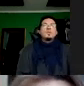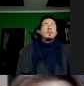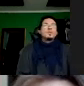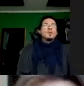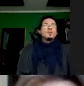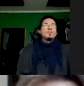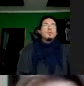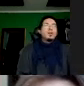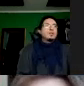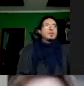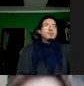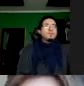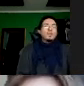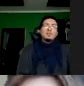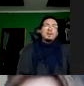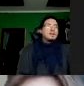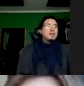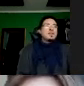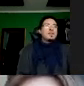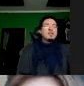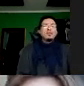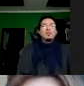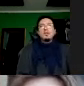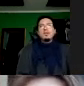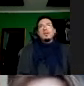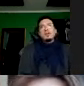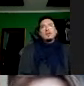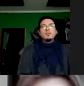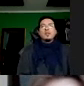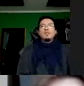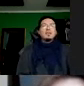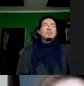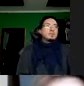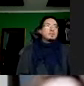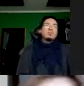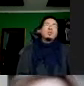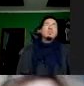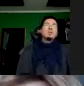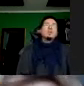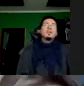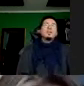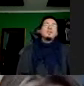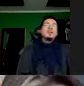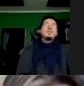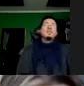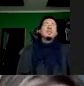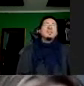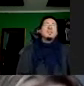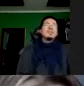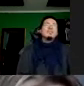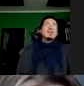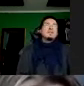Vamos, chiquillos, ¿qué es un plano de elevación? Aparece en la pantalla, chiquillos. Yo les dije que es una de las vistas más sencillas de poder comprender, de las más